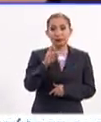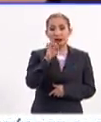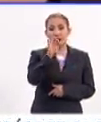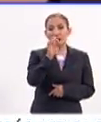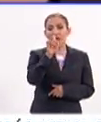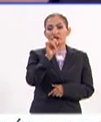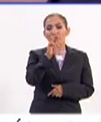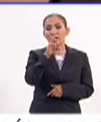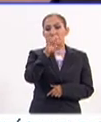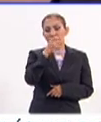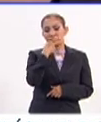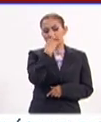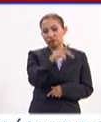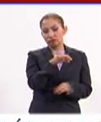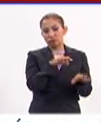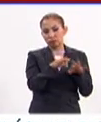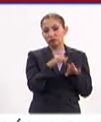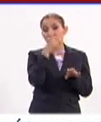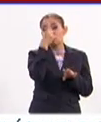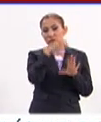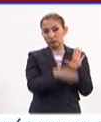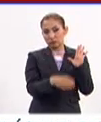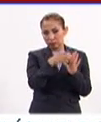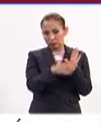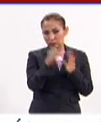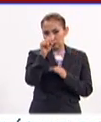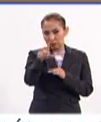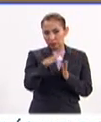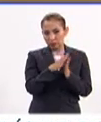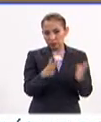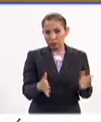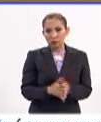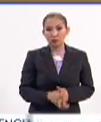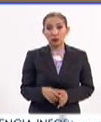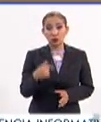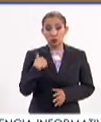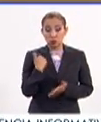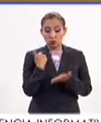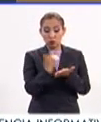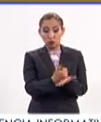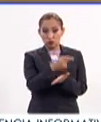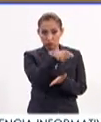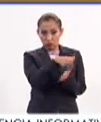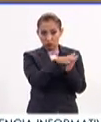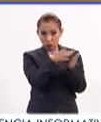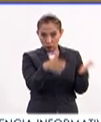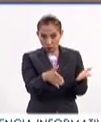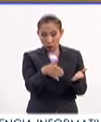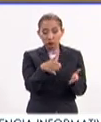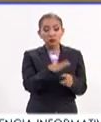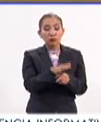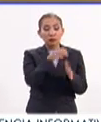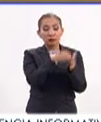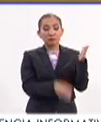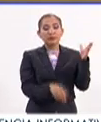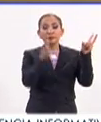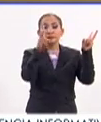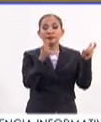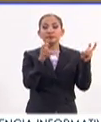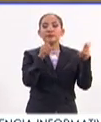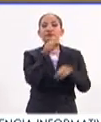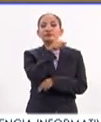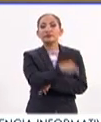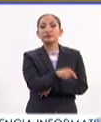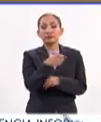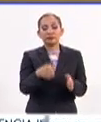Florencia Sánchez habló acerca de su trabajo de uno de los capítulos del libro. Mi contribución en esta obra es el capítulo